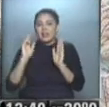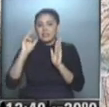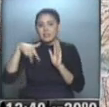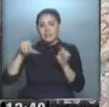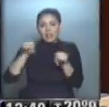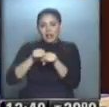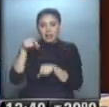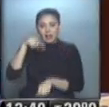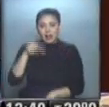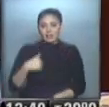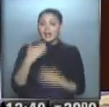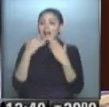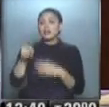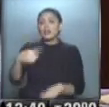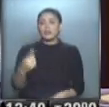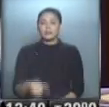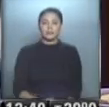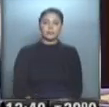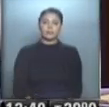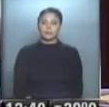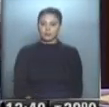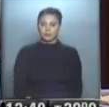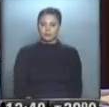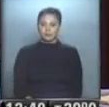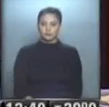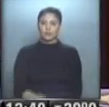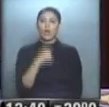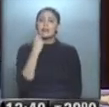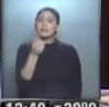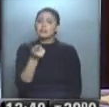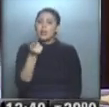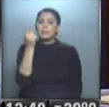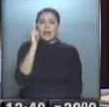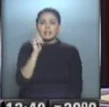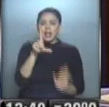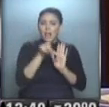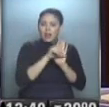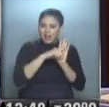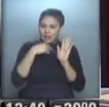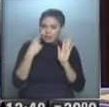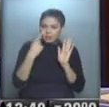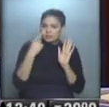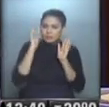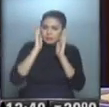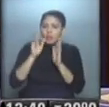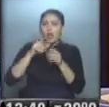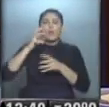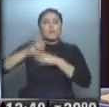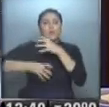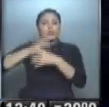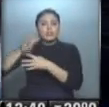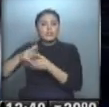país. Gracias. La próxima. ¿Toma en cuenta la ley el proceso denominado